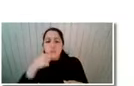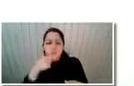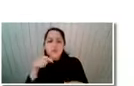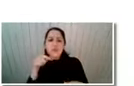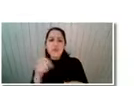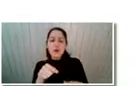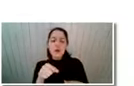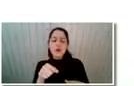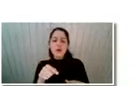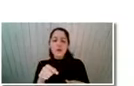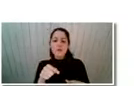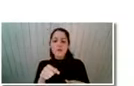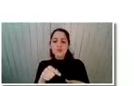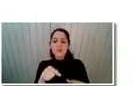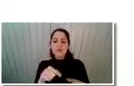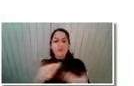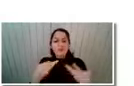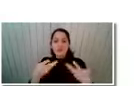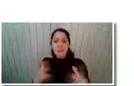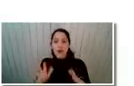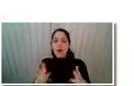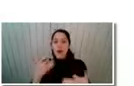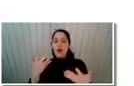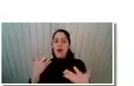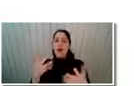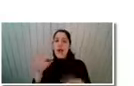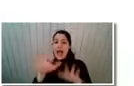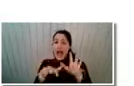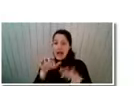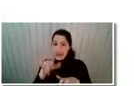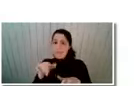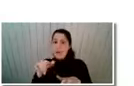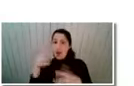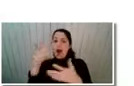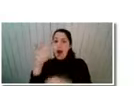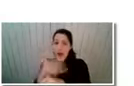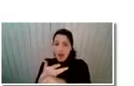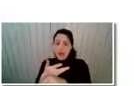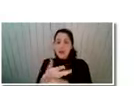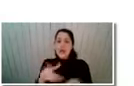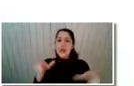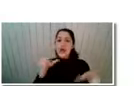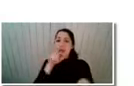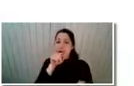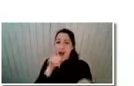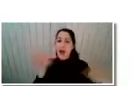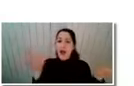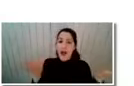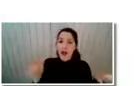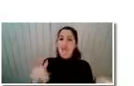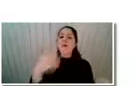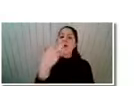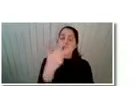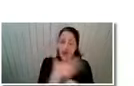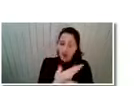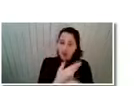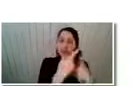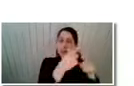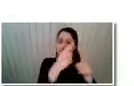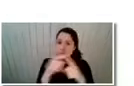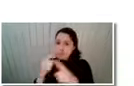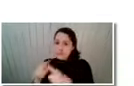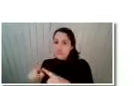principalmente están en animales, en realidad, en aves, en murciélagos, y lo que ocurre es que algunos de estos coronavirus han